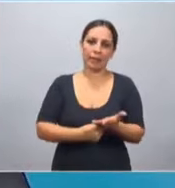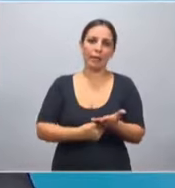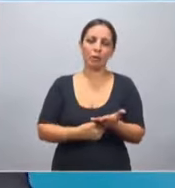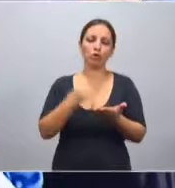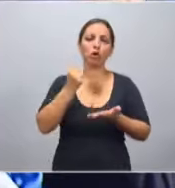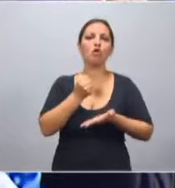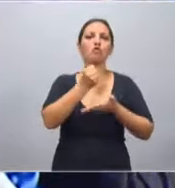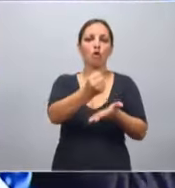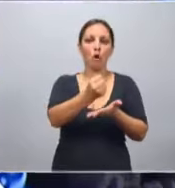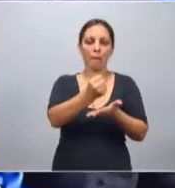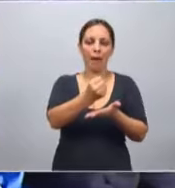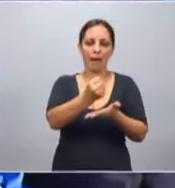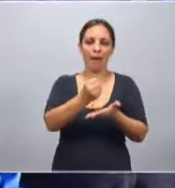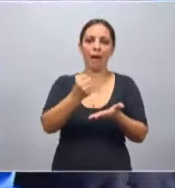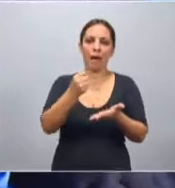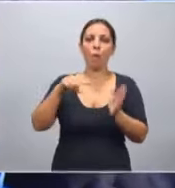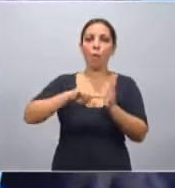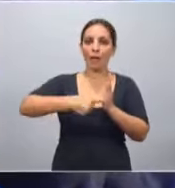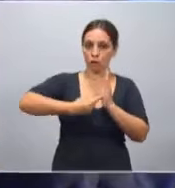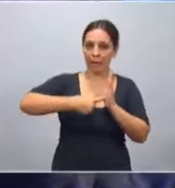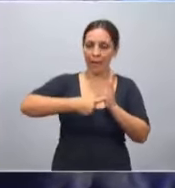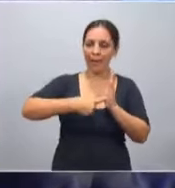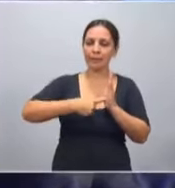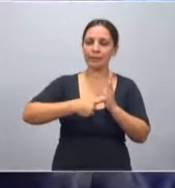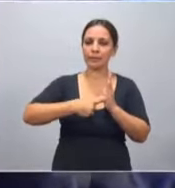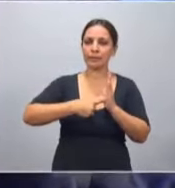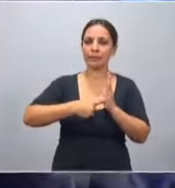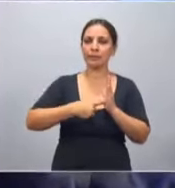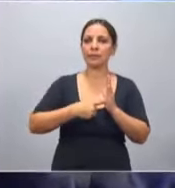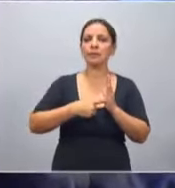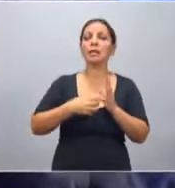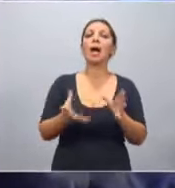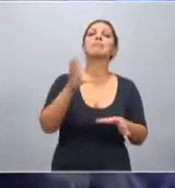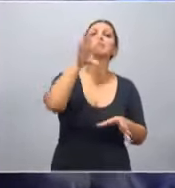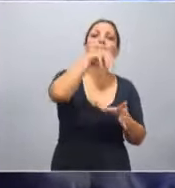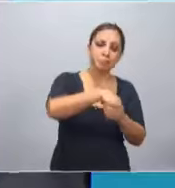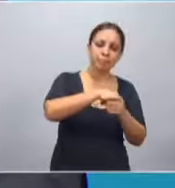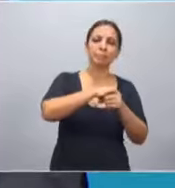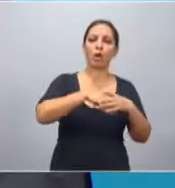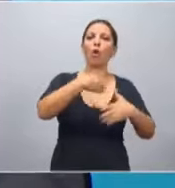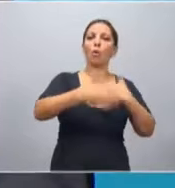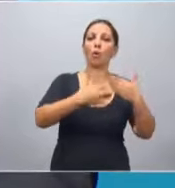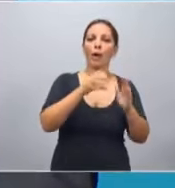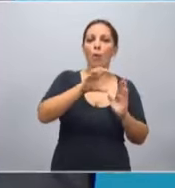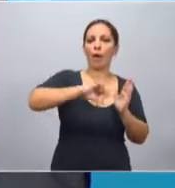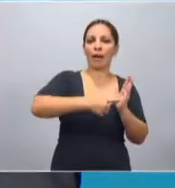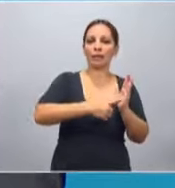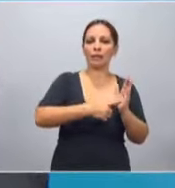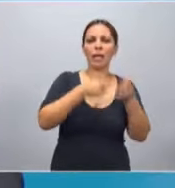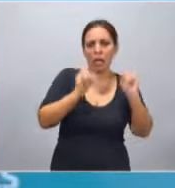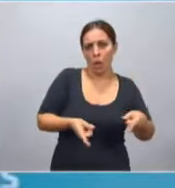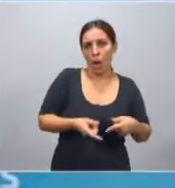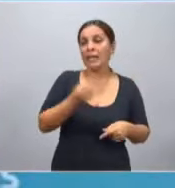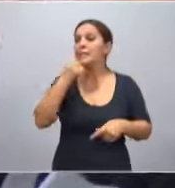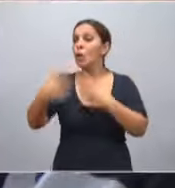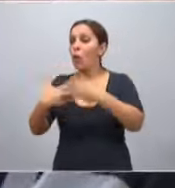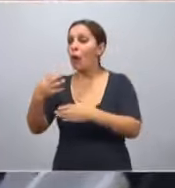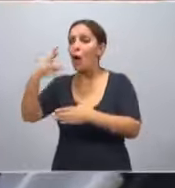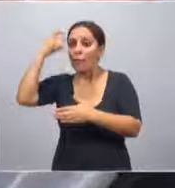Buenos Aires se va a realizar en los juegos buenoaires o sea la vamos a hacer Igual aunque no